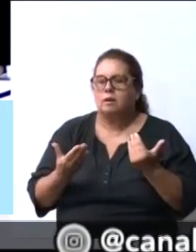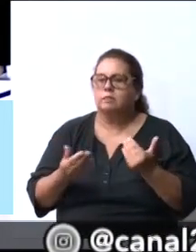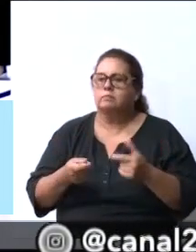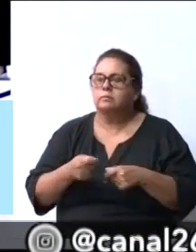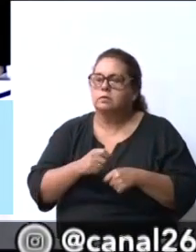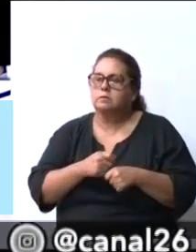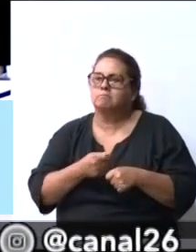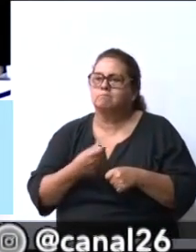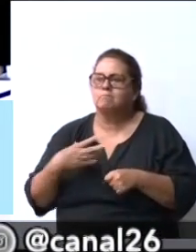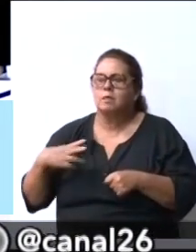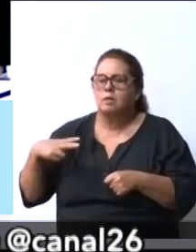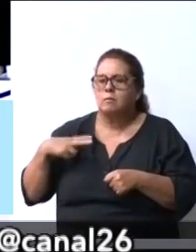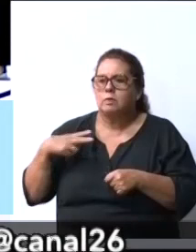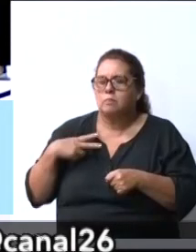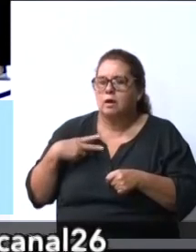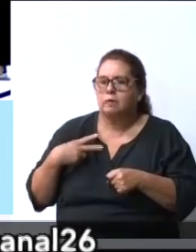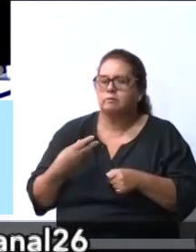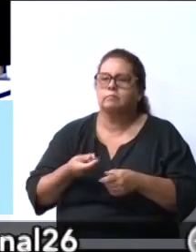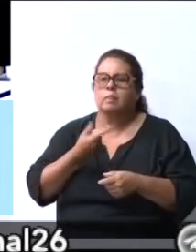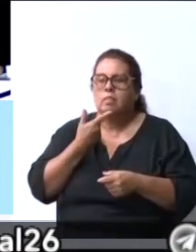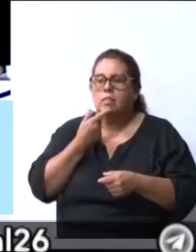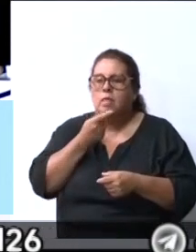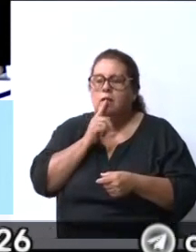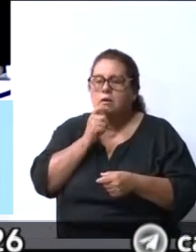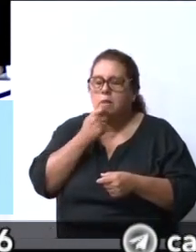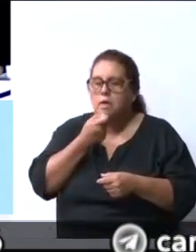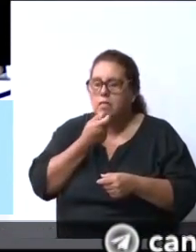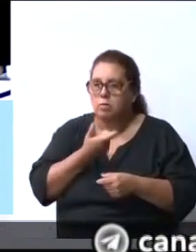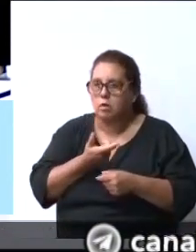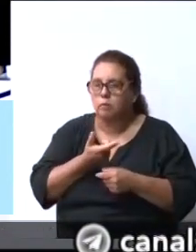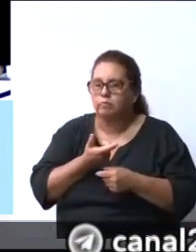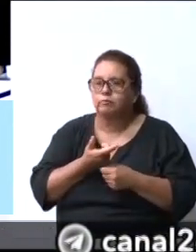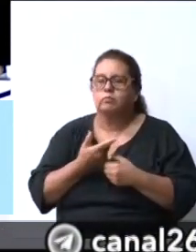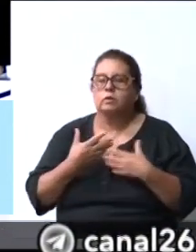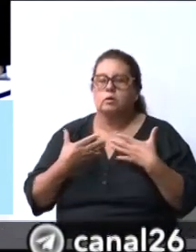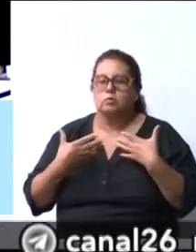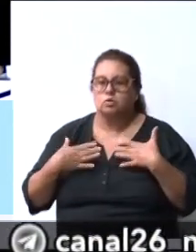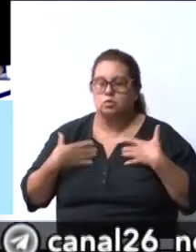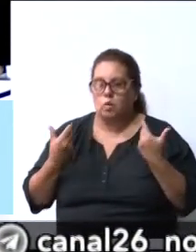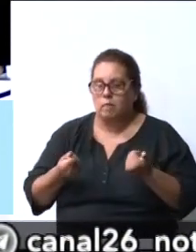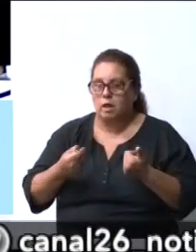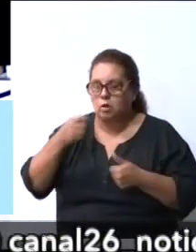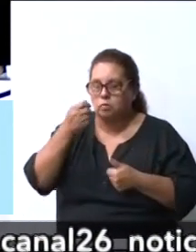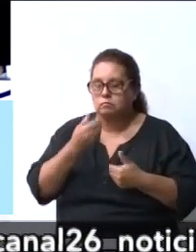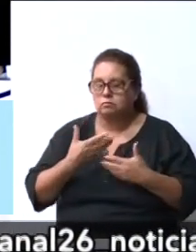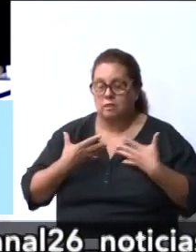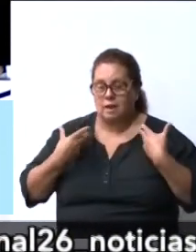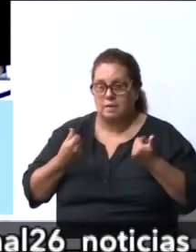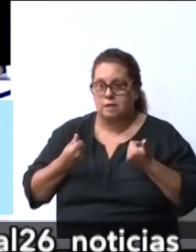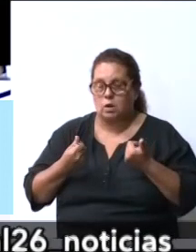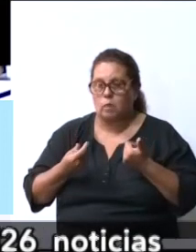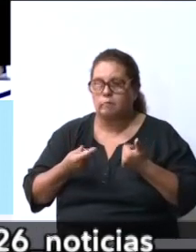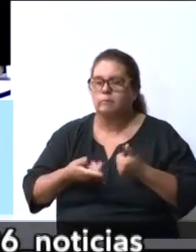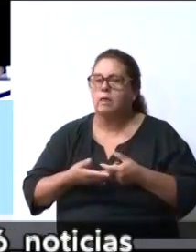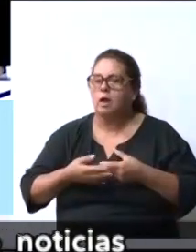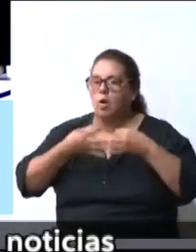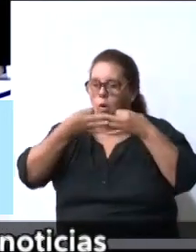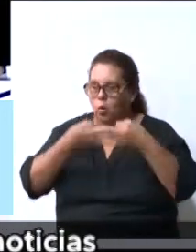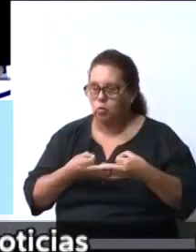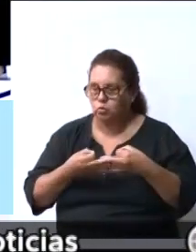de medicamentos y tecnología y los recursos humanos en la salud para avanzar en un sistema más justo, más efectivo y